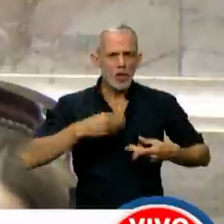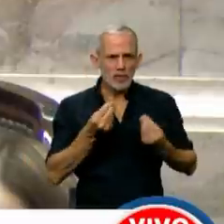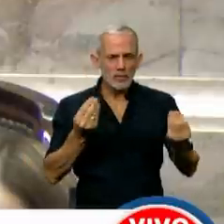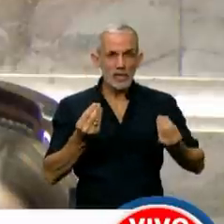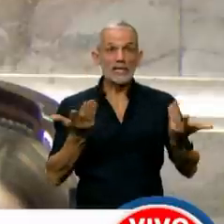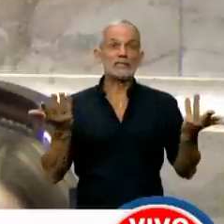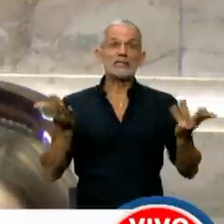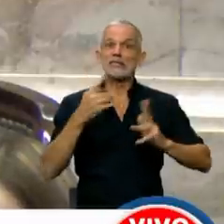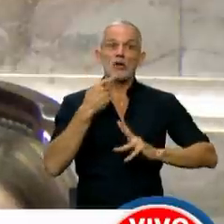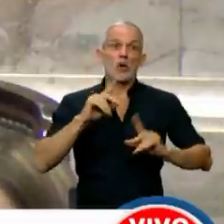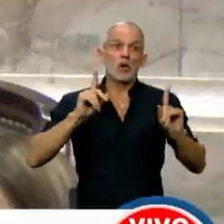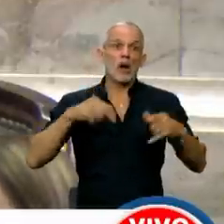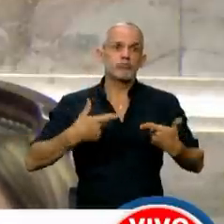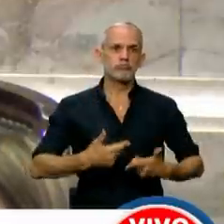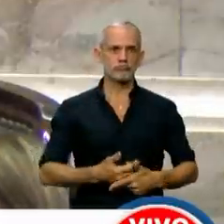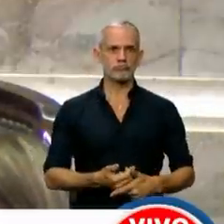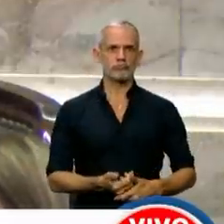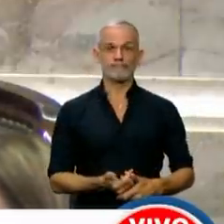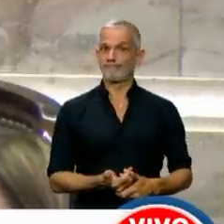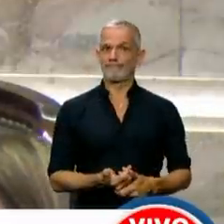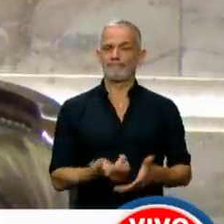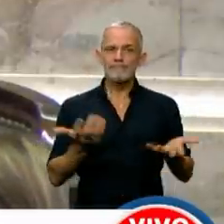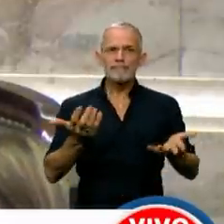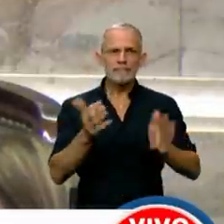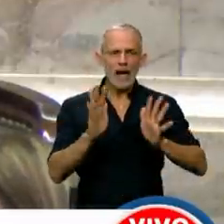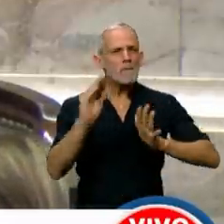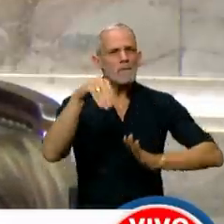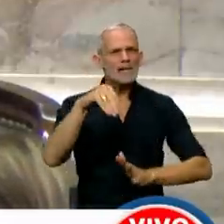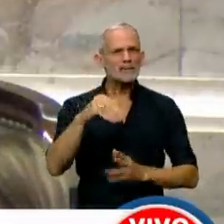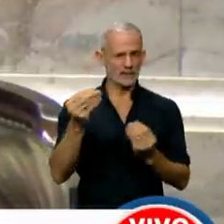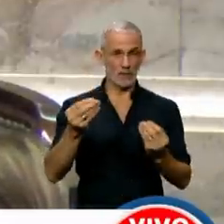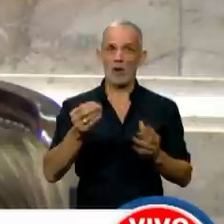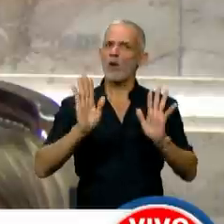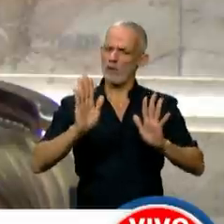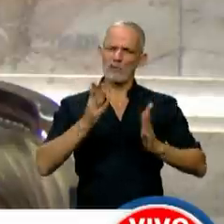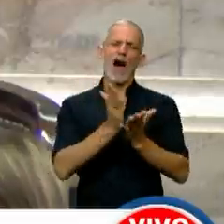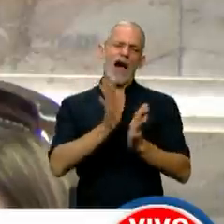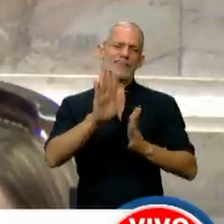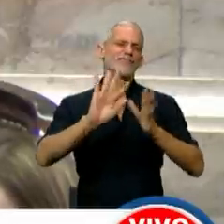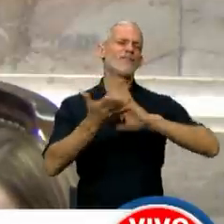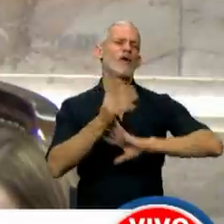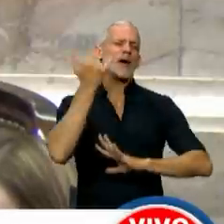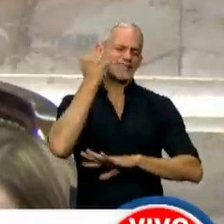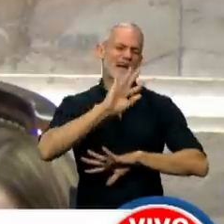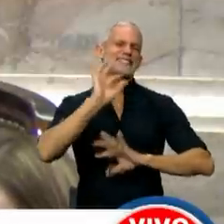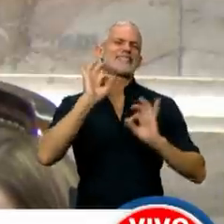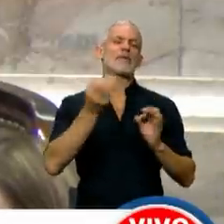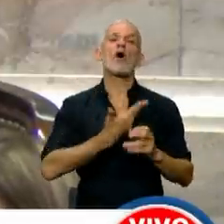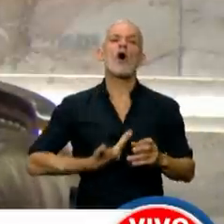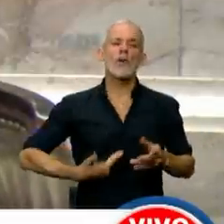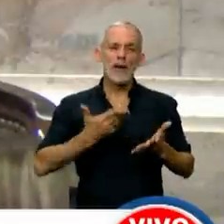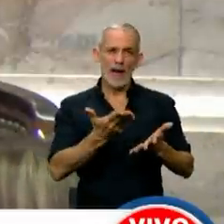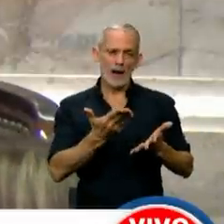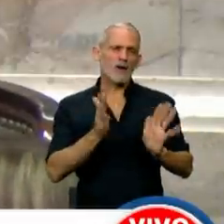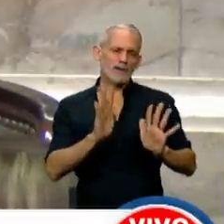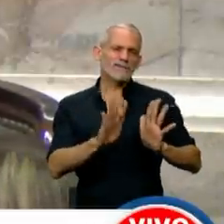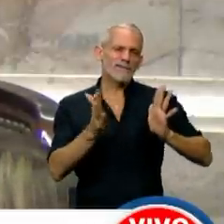nos dijo que no sabía y como si fuera poco pero fiel al estilo que ya nos tiene acostumbrado un gobierno